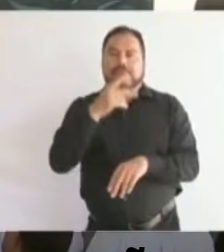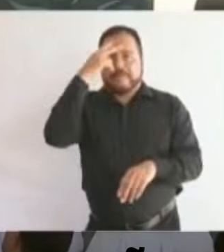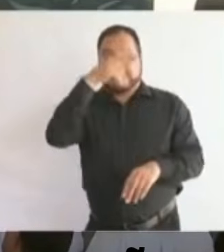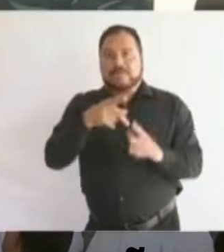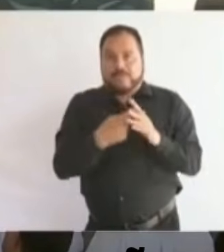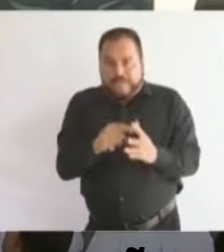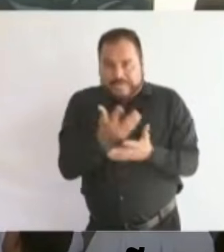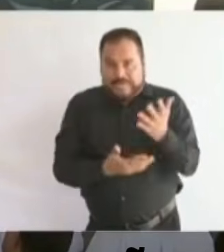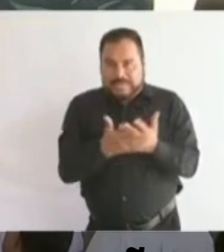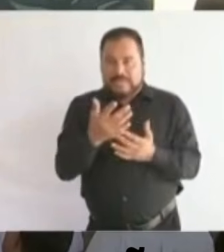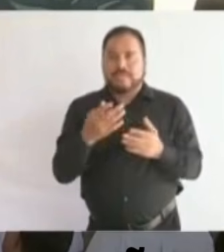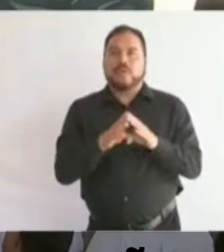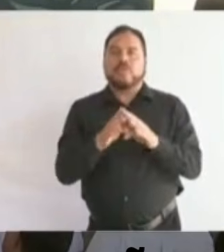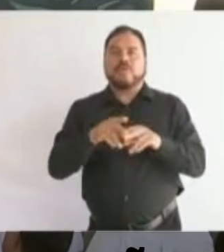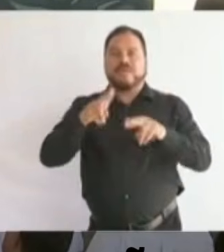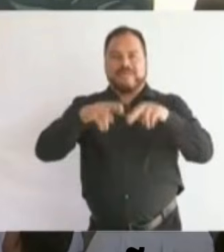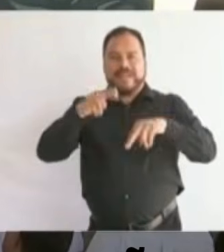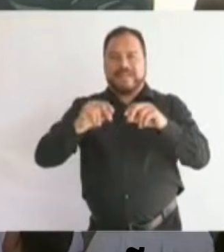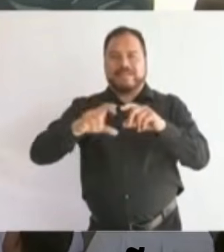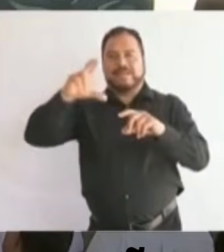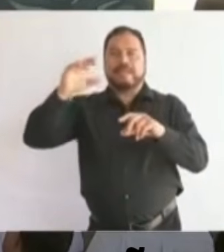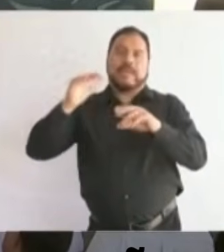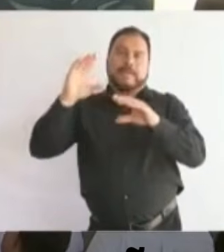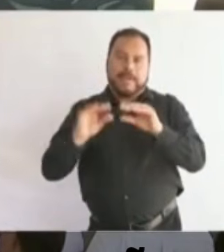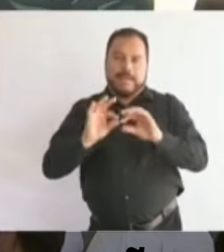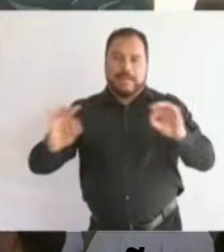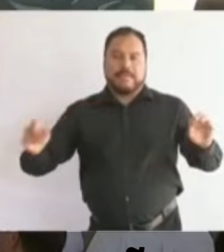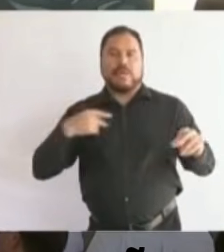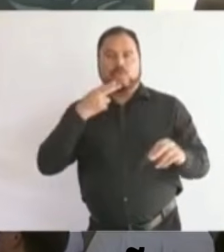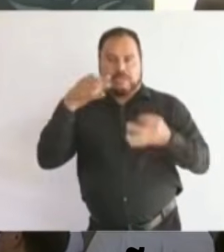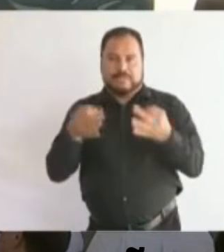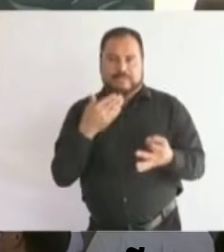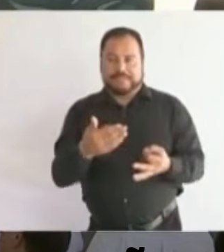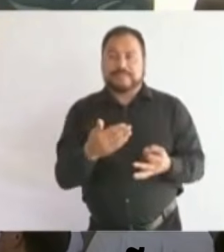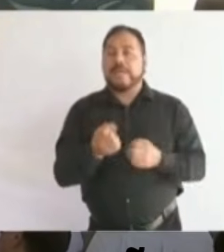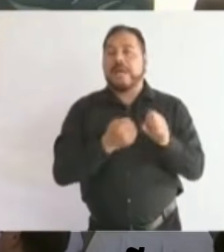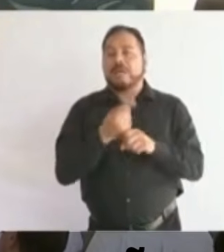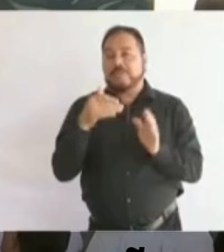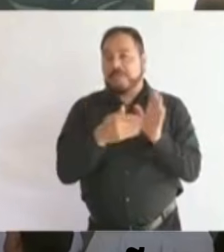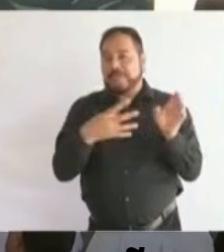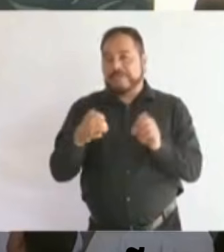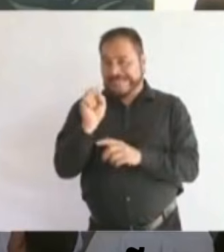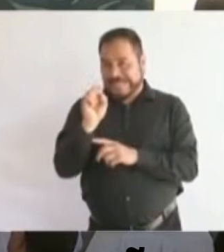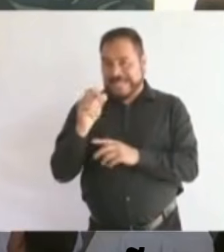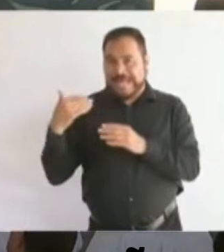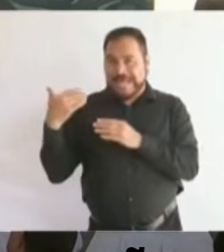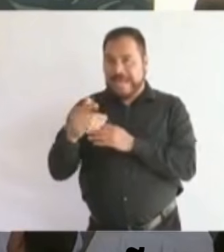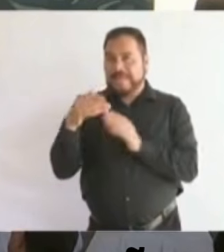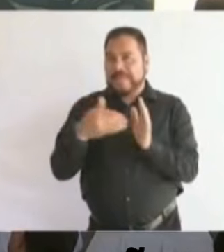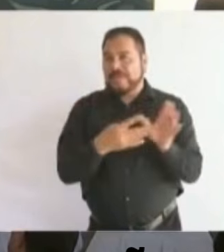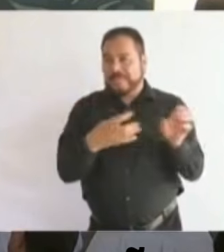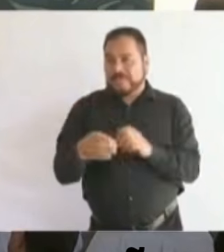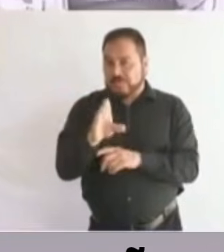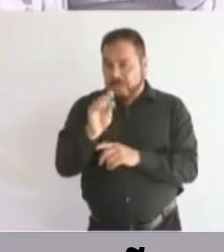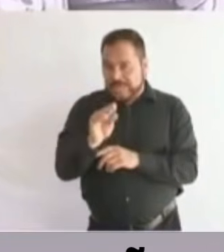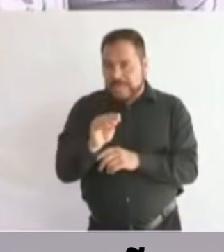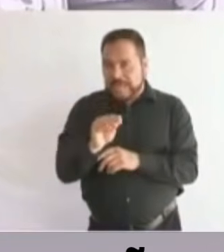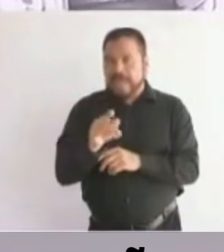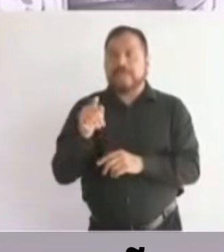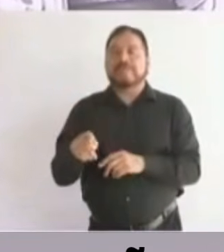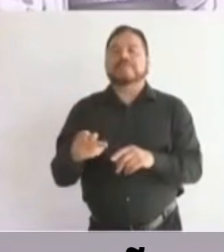Nación, para suministrar electricidad. De 1960 a 1990,